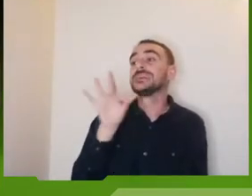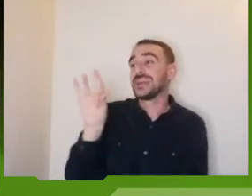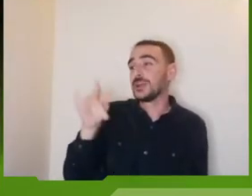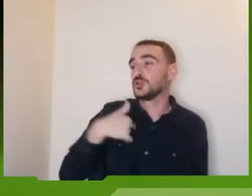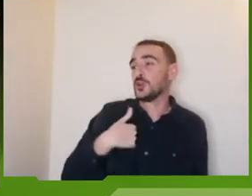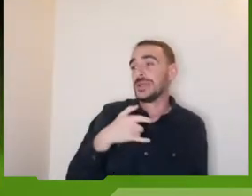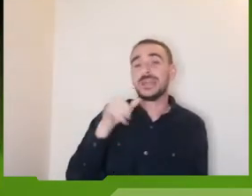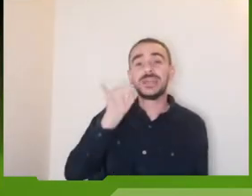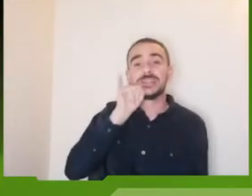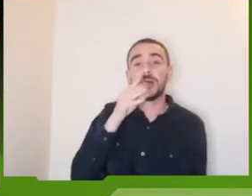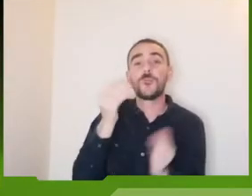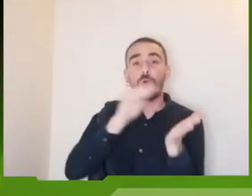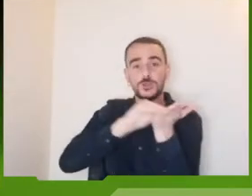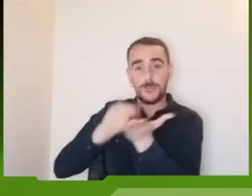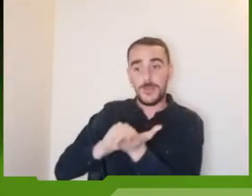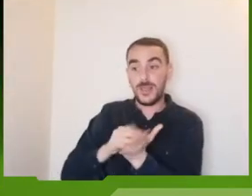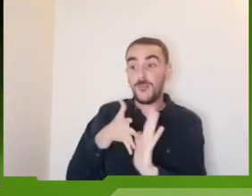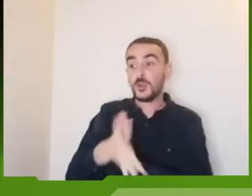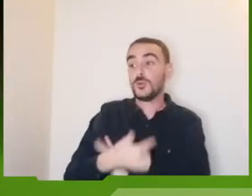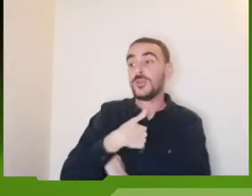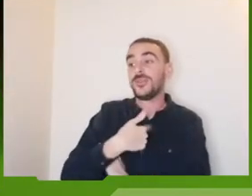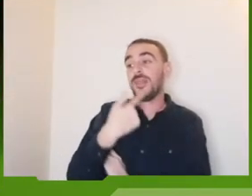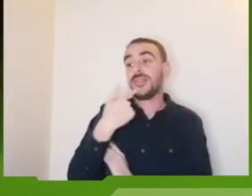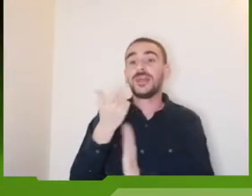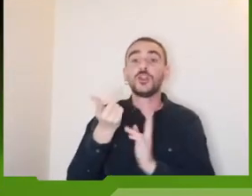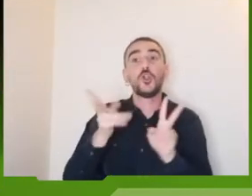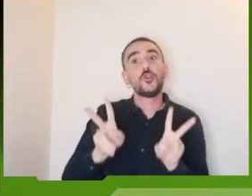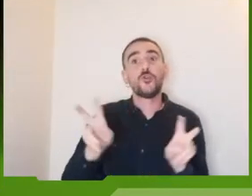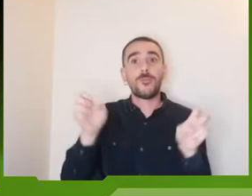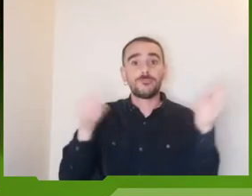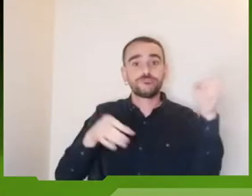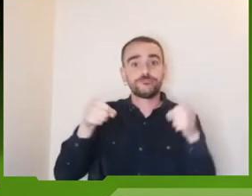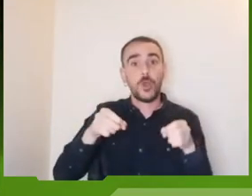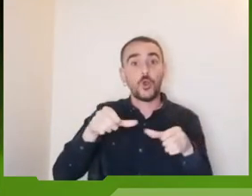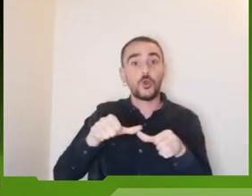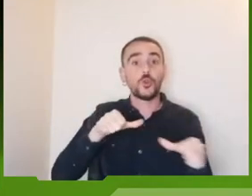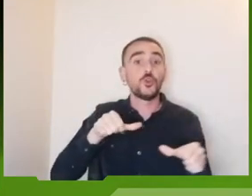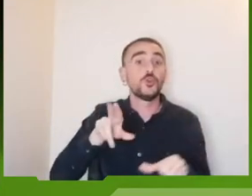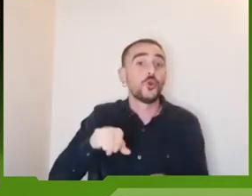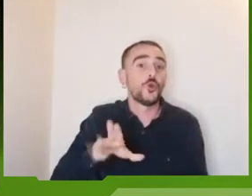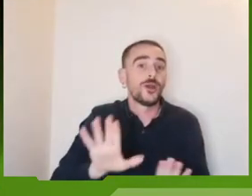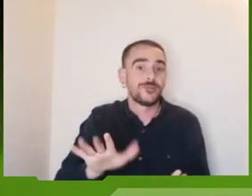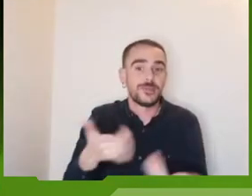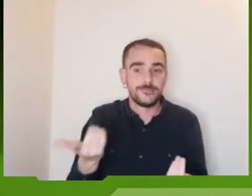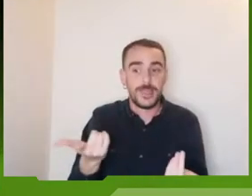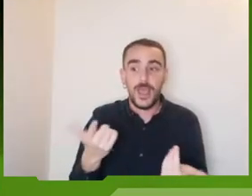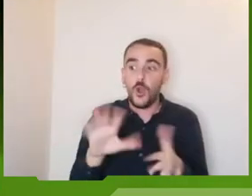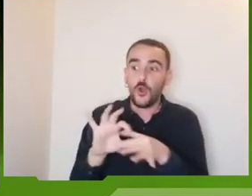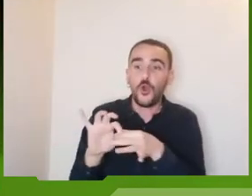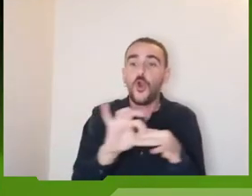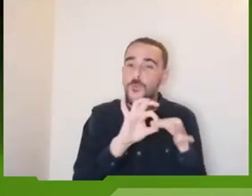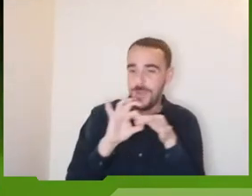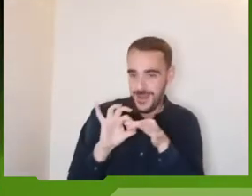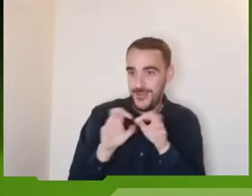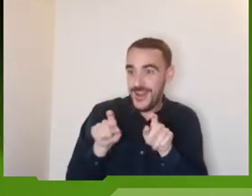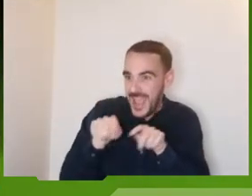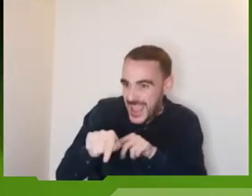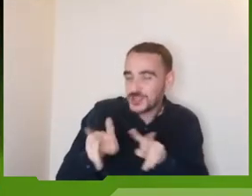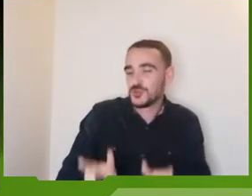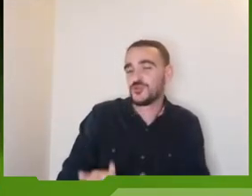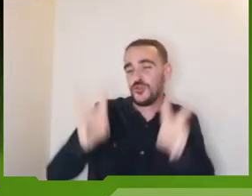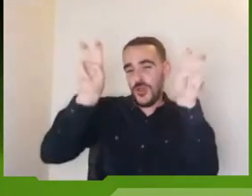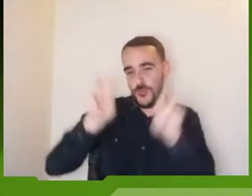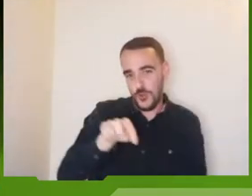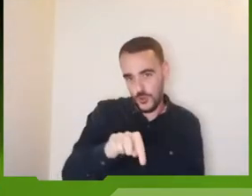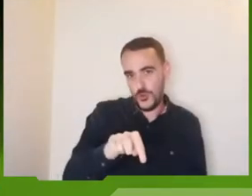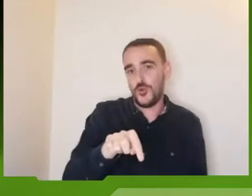hago recetas nuevas y la cosa nueva que hago es la combinación. Entonces también me gusta, pienso que es